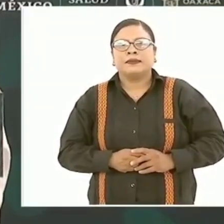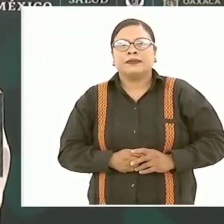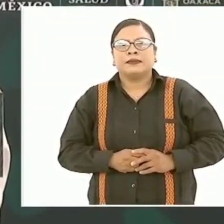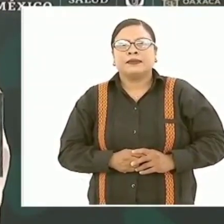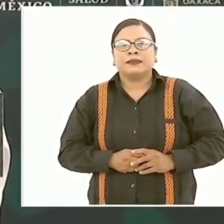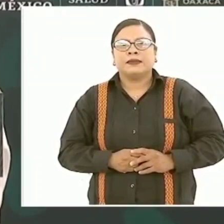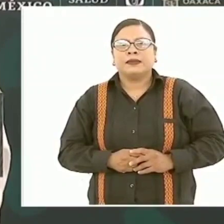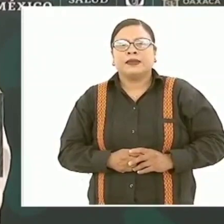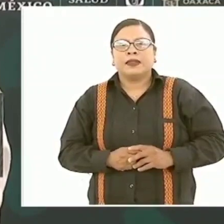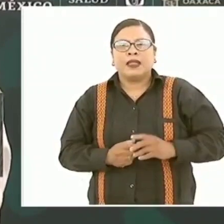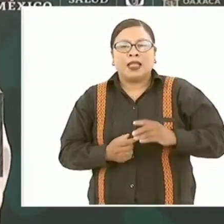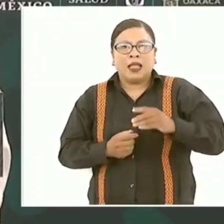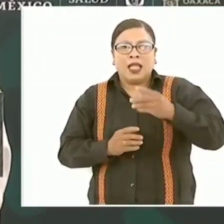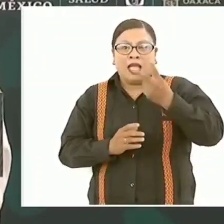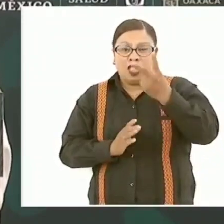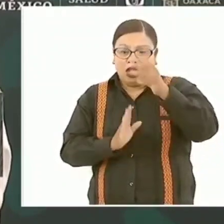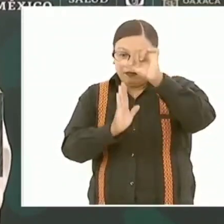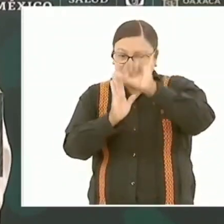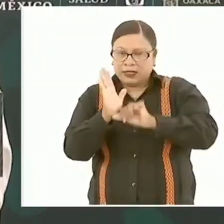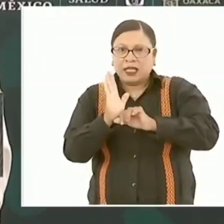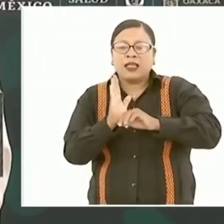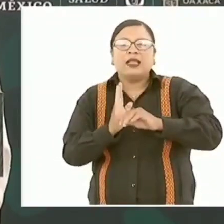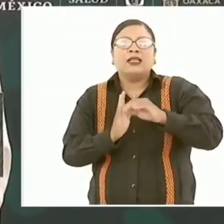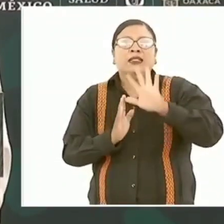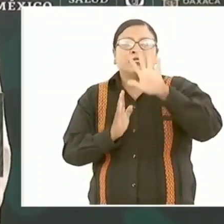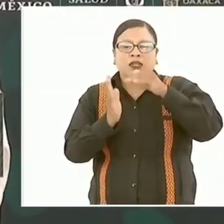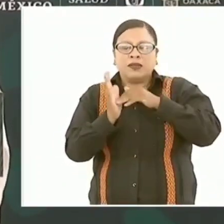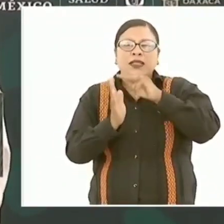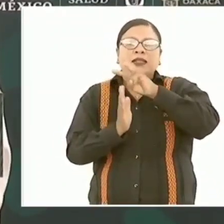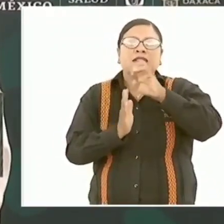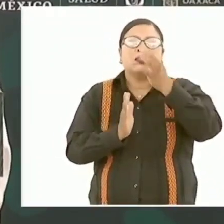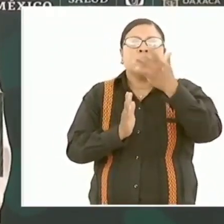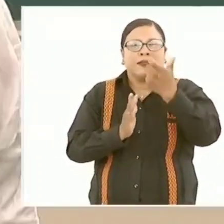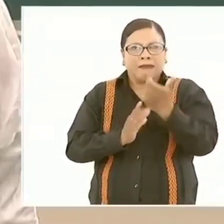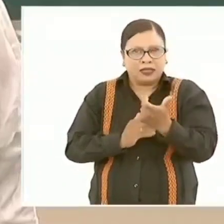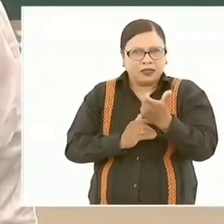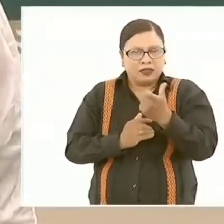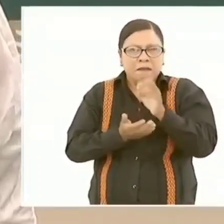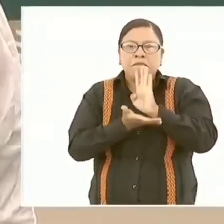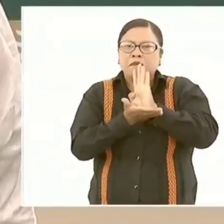en el bimestre 5.150 pesos de beca, los